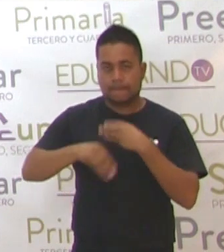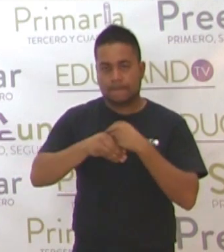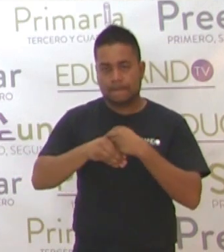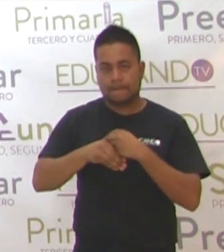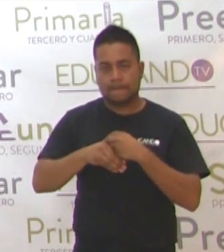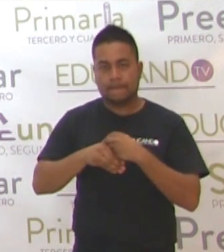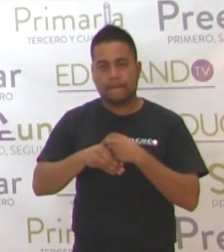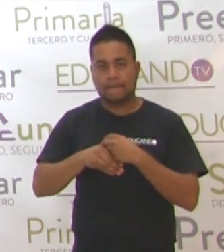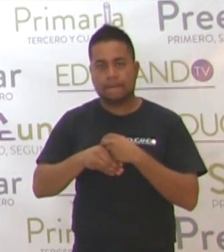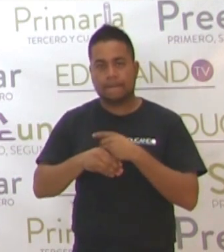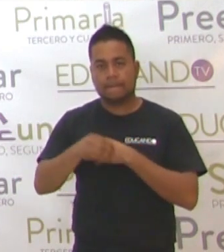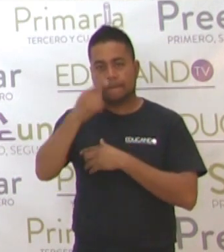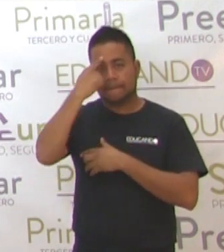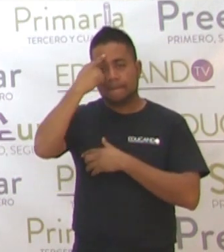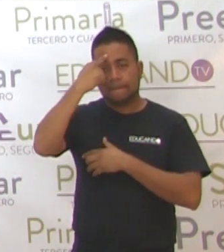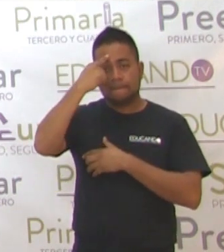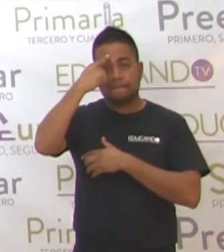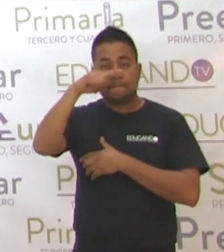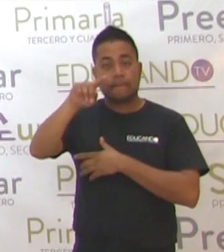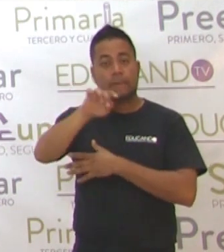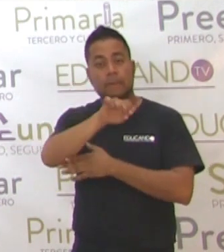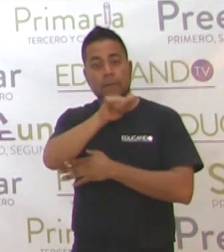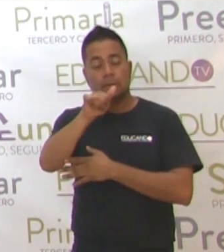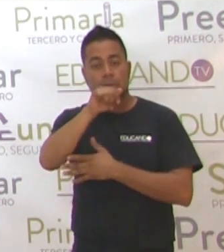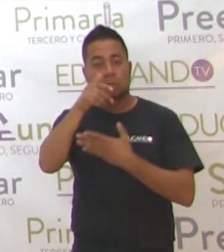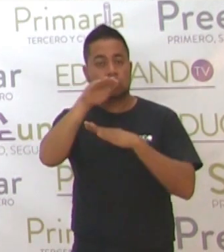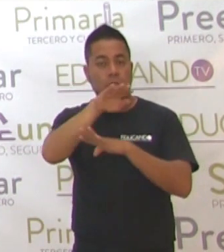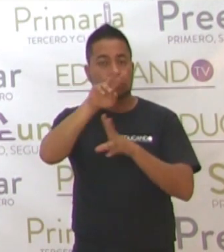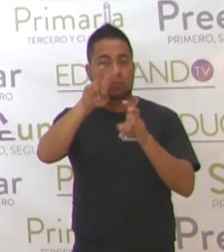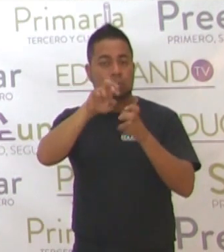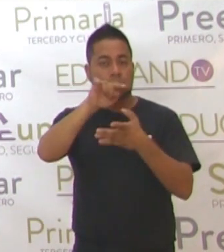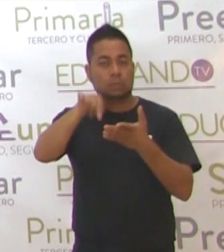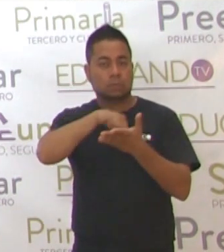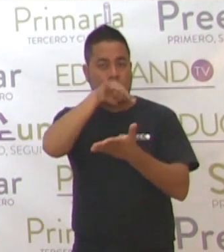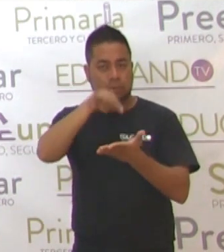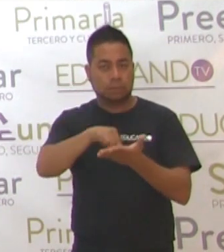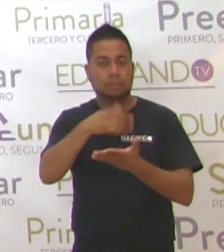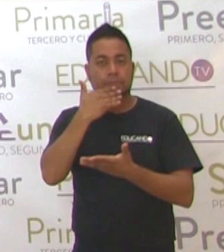el otro de lugar bien